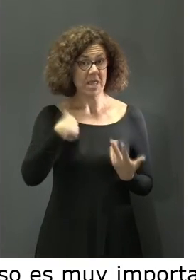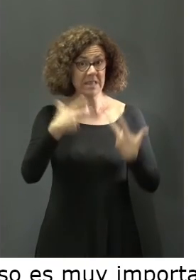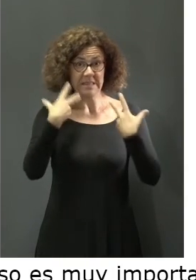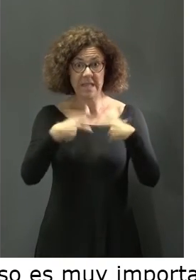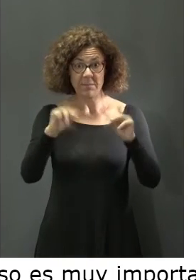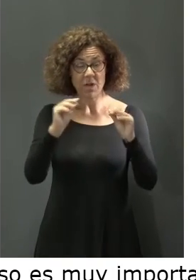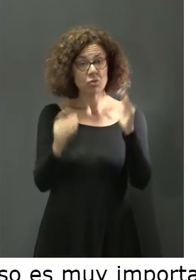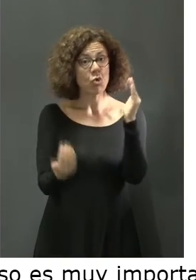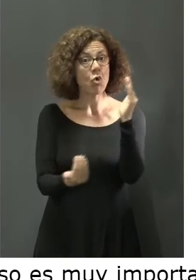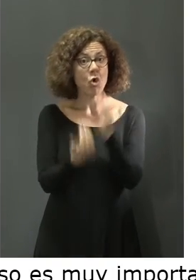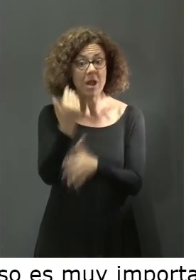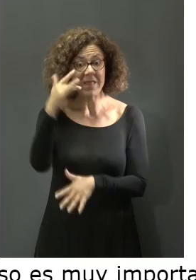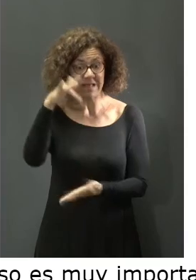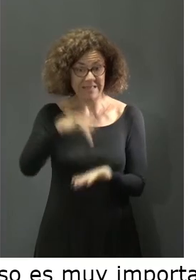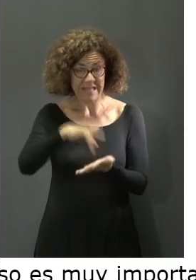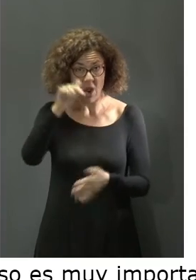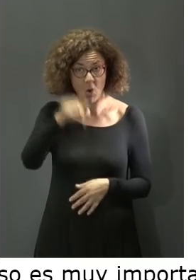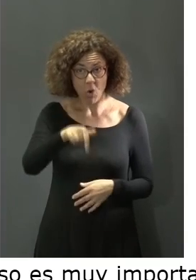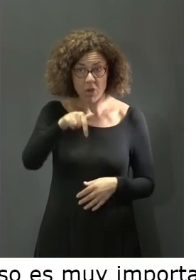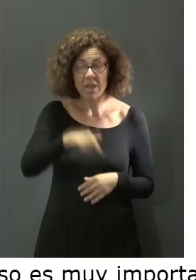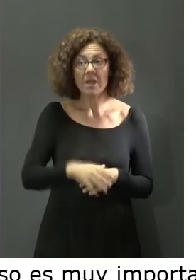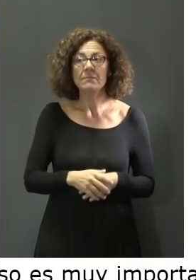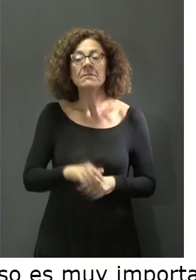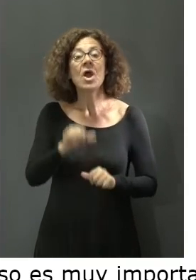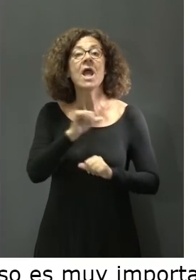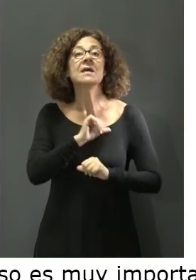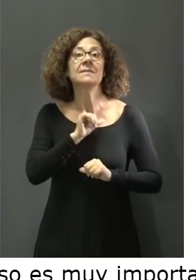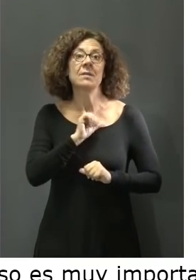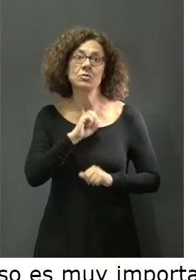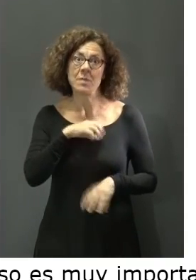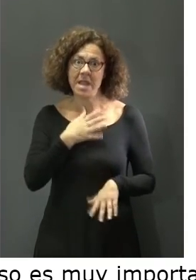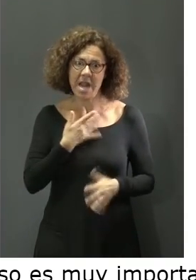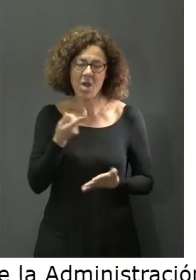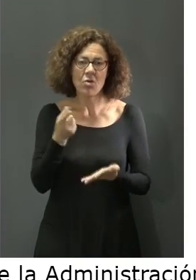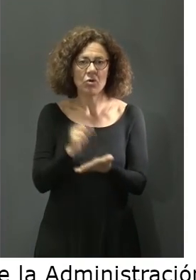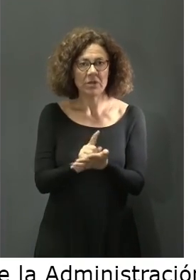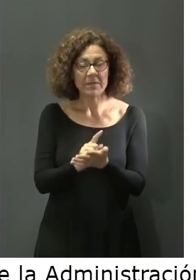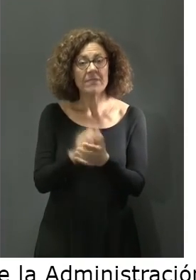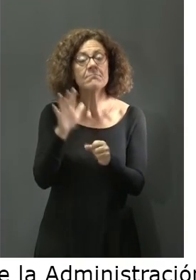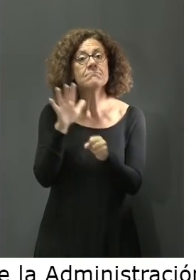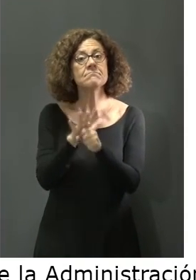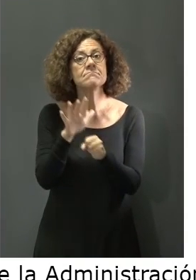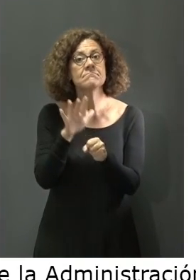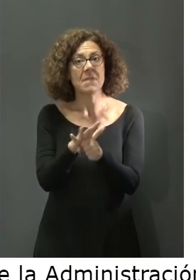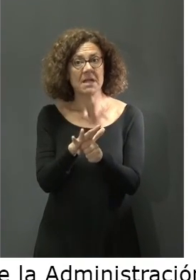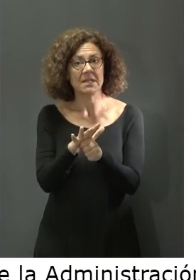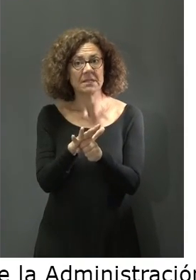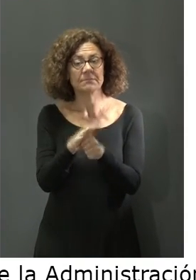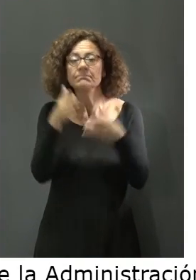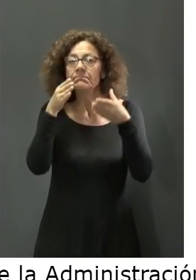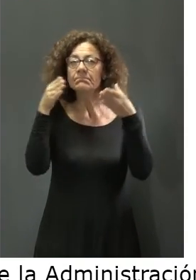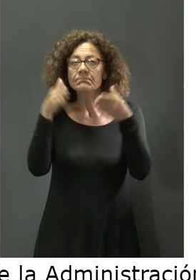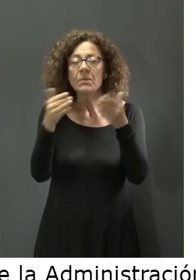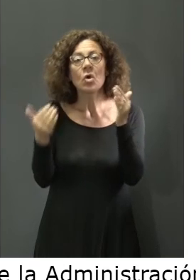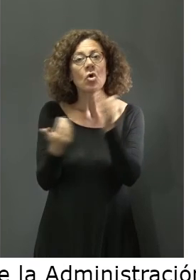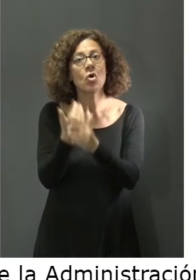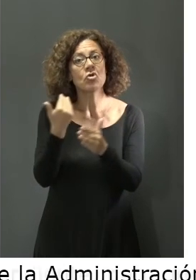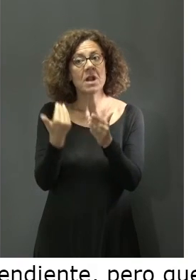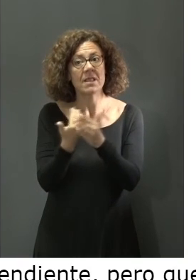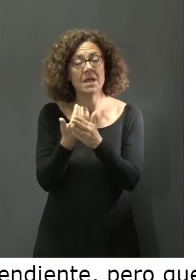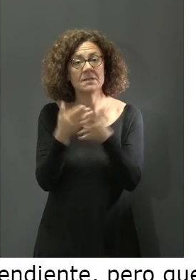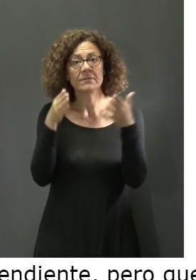Terminada la jornada del día de hoy y os esperamos mañana, martes, con la jornada dedicada a